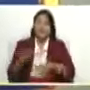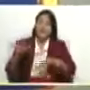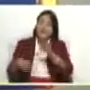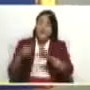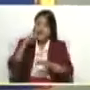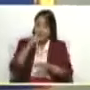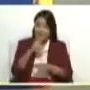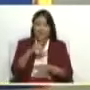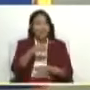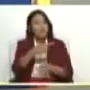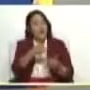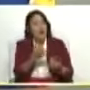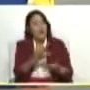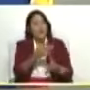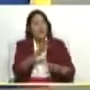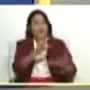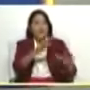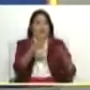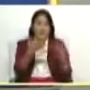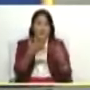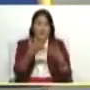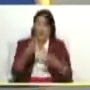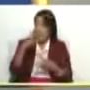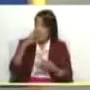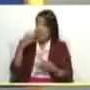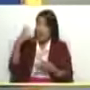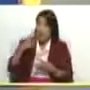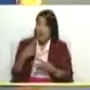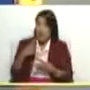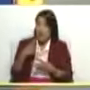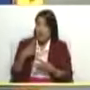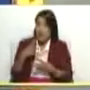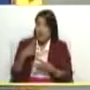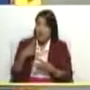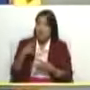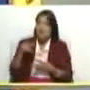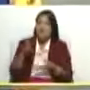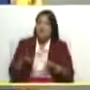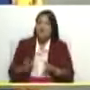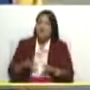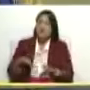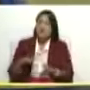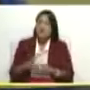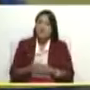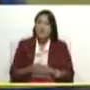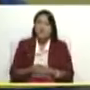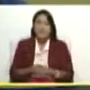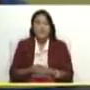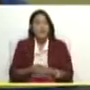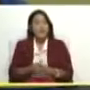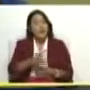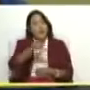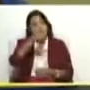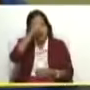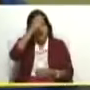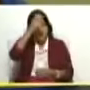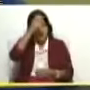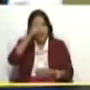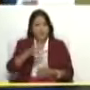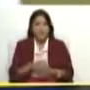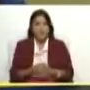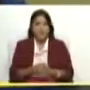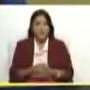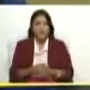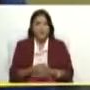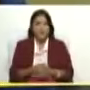tienes ahora 19 Hace 4 años apenas de dónde eres tú de coro de coro maduro también